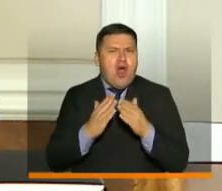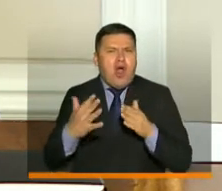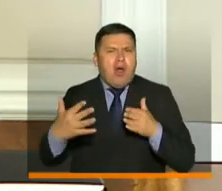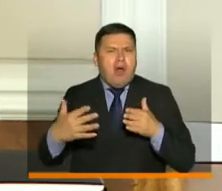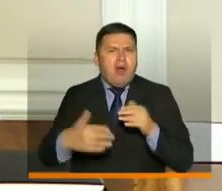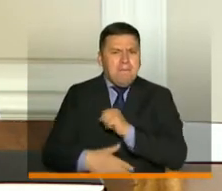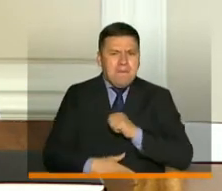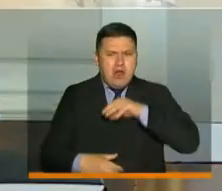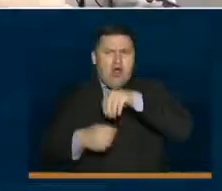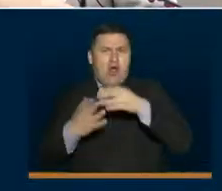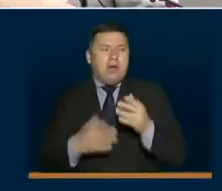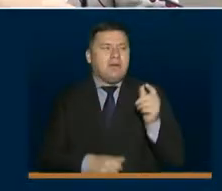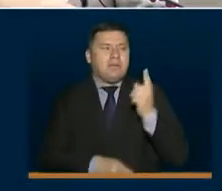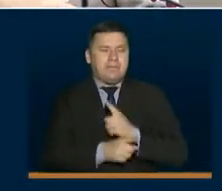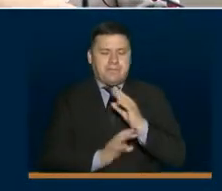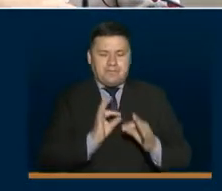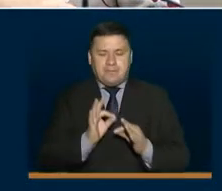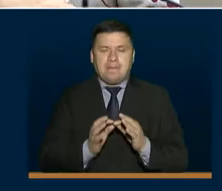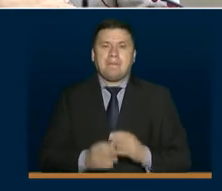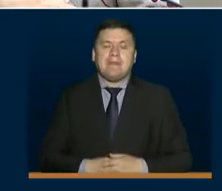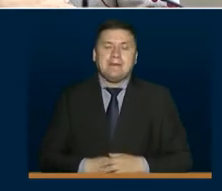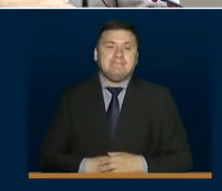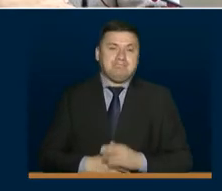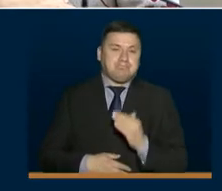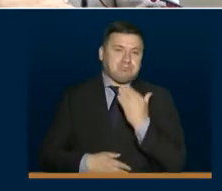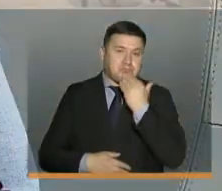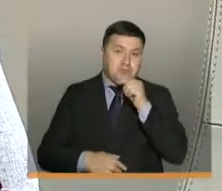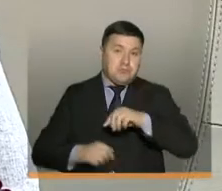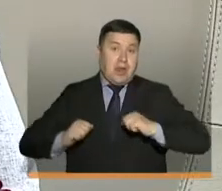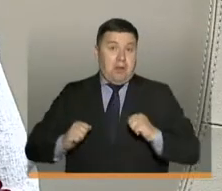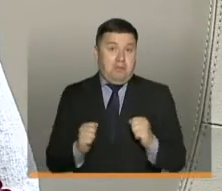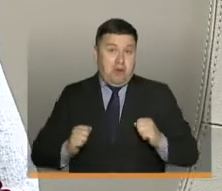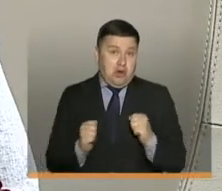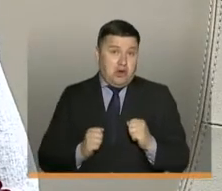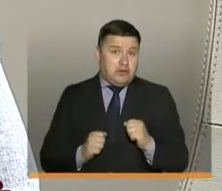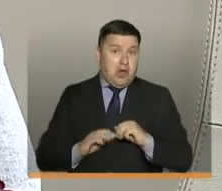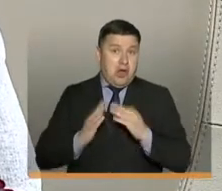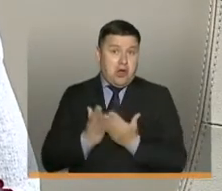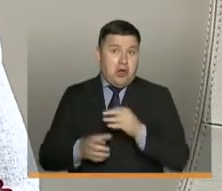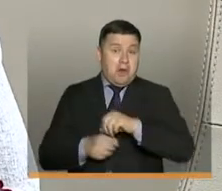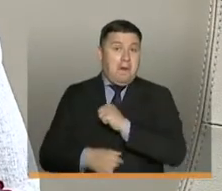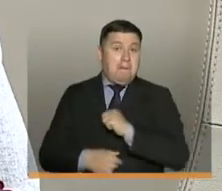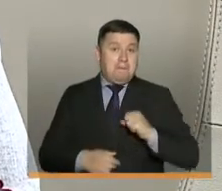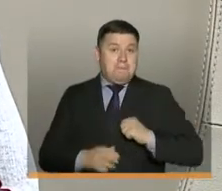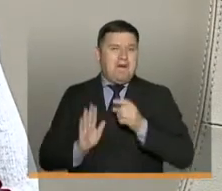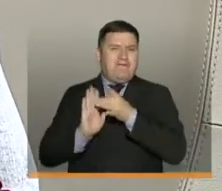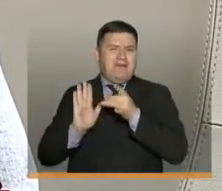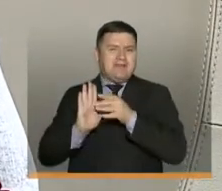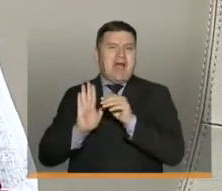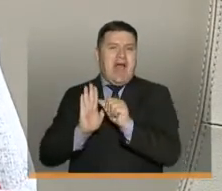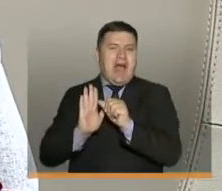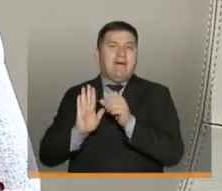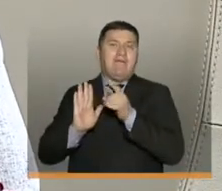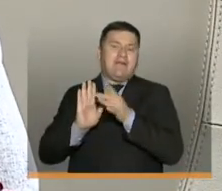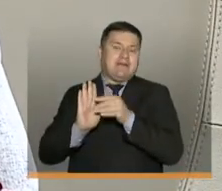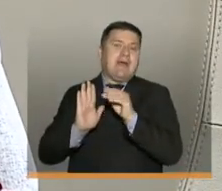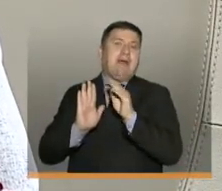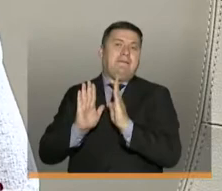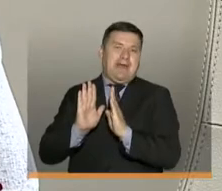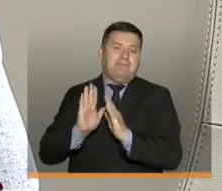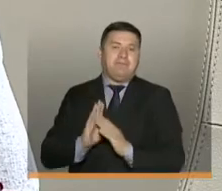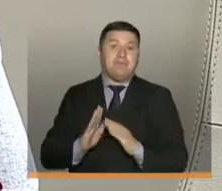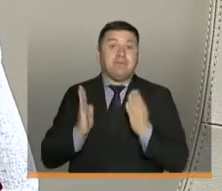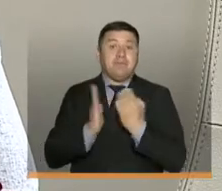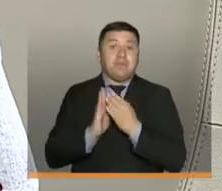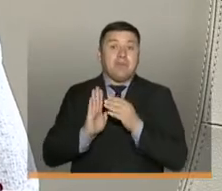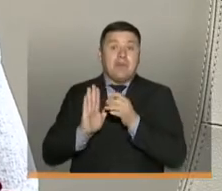colegios privados? Perfecto, presidente. Dando el ejemplo de Bogotá, usted encuentra en Bogotá colegios privados de calendario A, de calendario B. Los que son